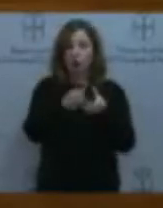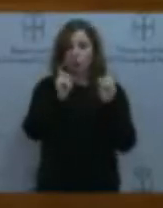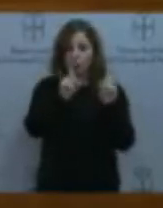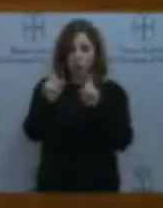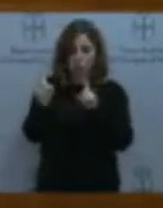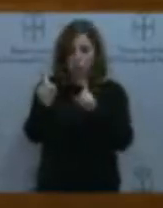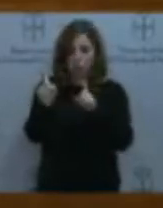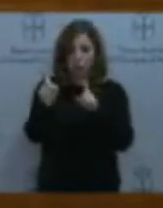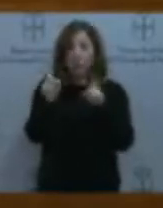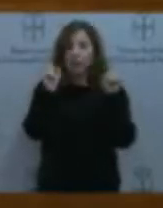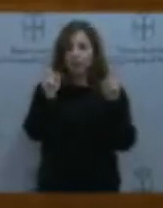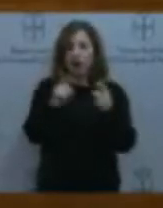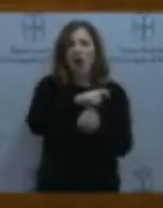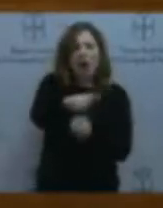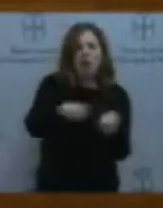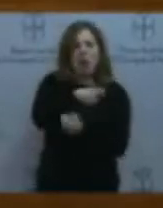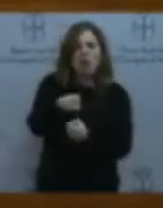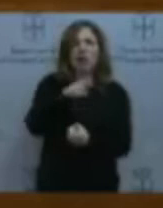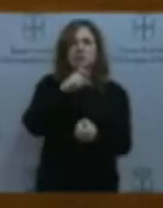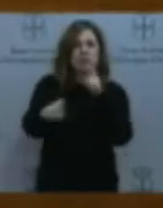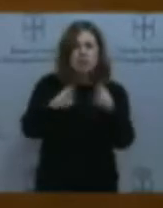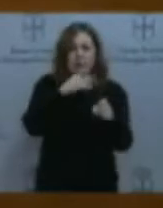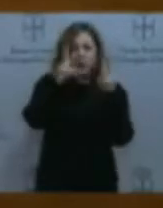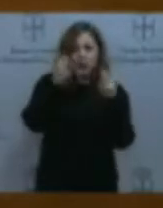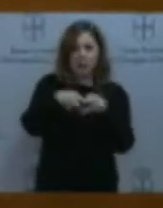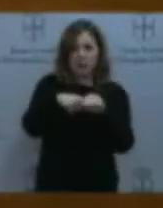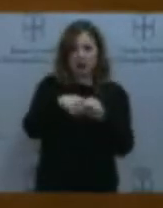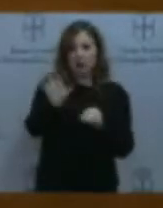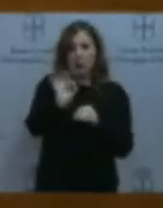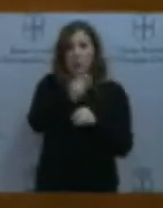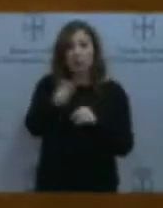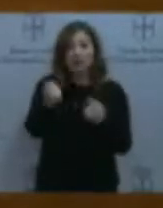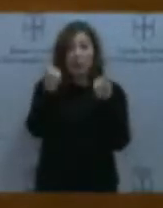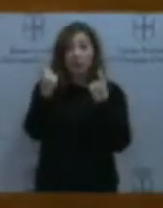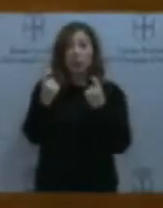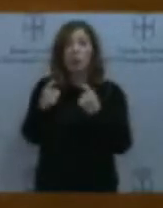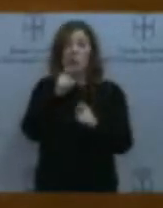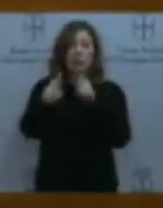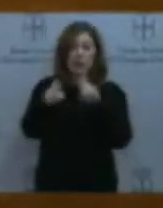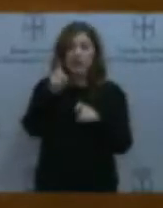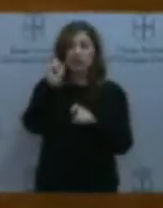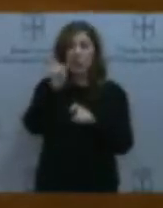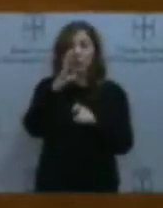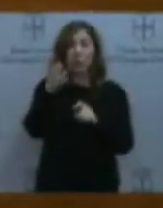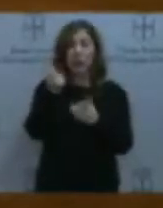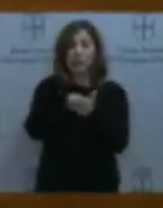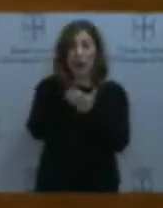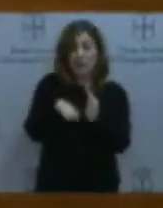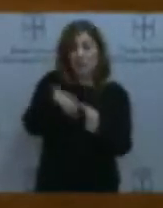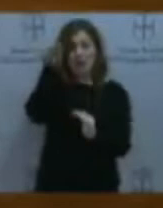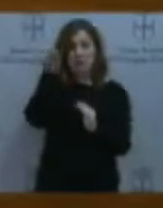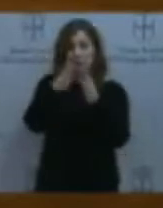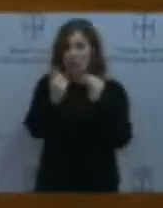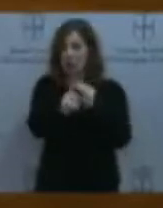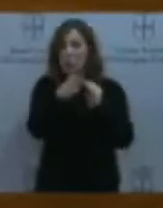año por la incertidumbre en la asignación de plazas. O los estudiantes que se quejan no solamente de la subida de tasas, sino de que no llegan las